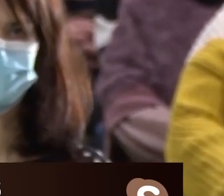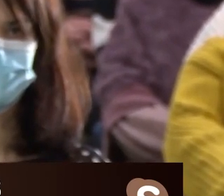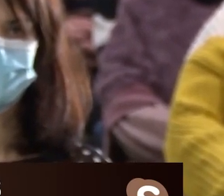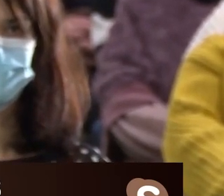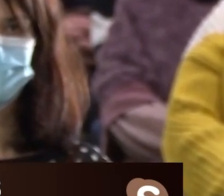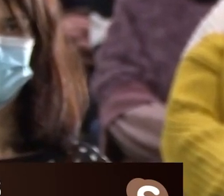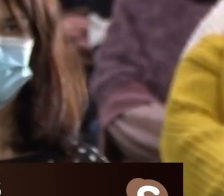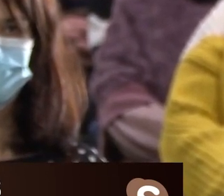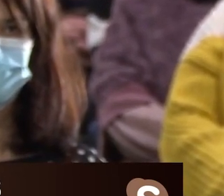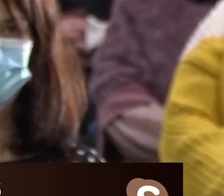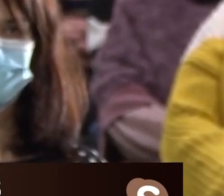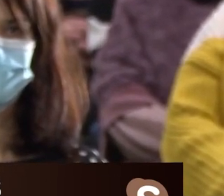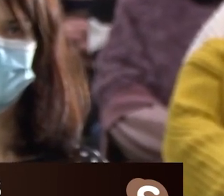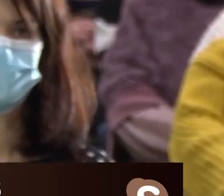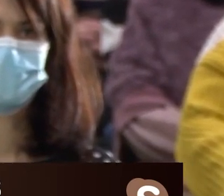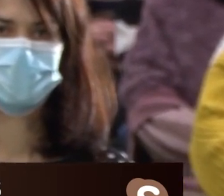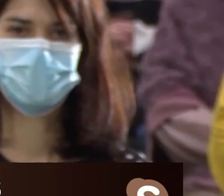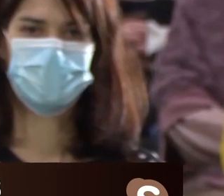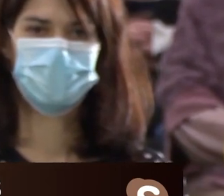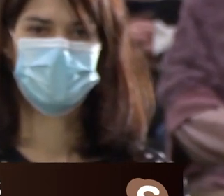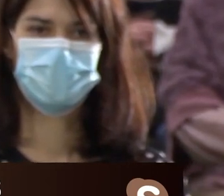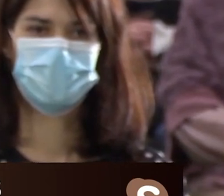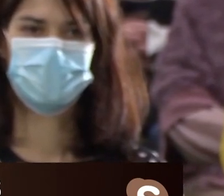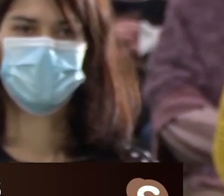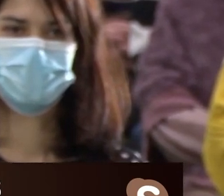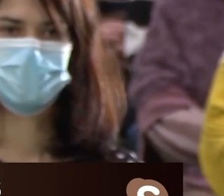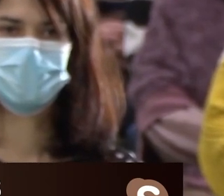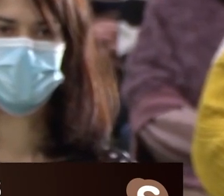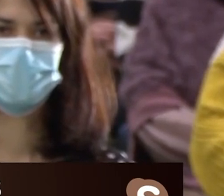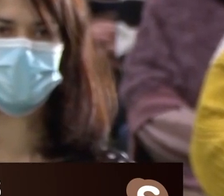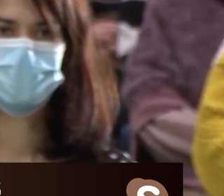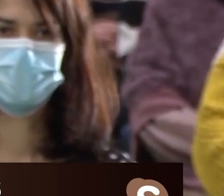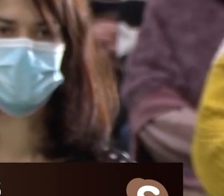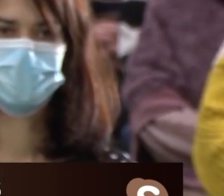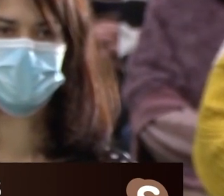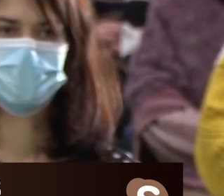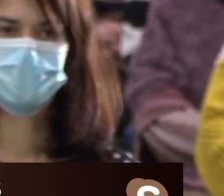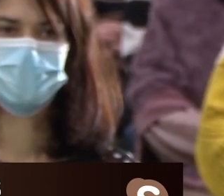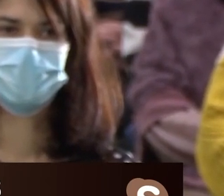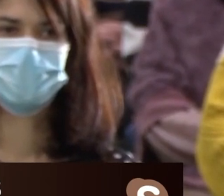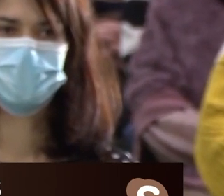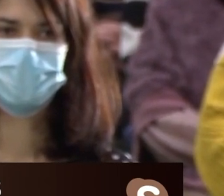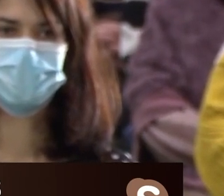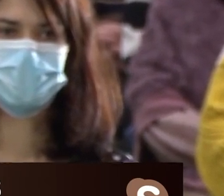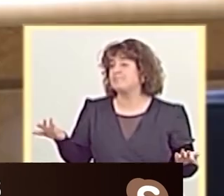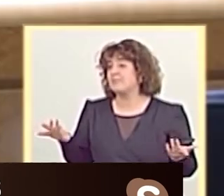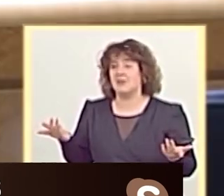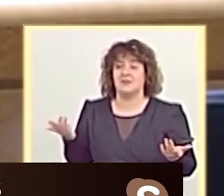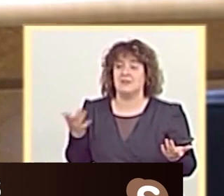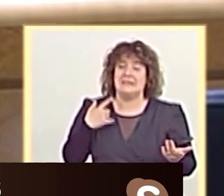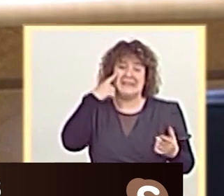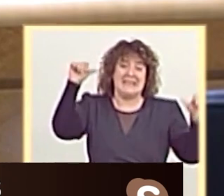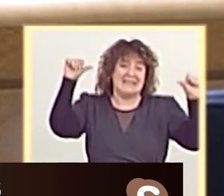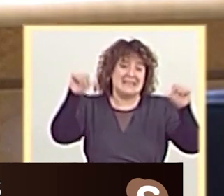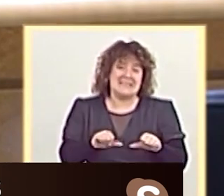requisitos fundamentales para aplicar el Código Penal es que sea disuasorio. Es decir, que si tú cometes un delito, ya sea de violación,